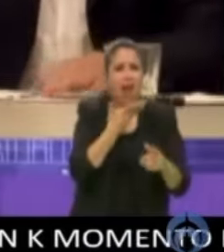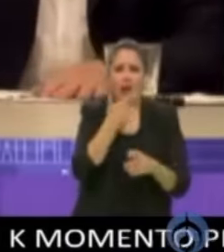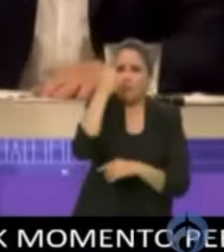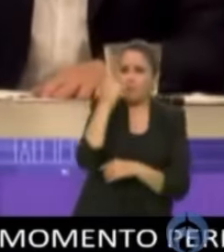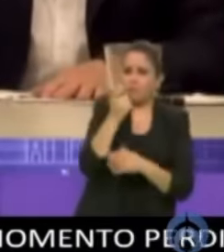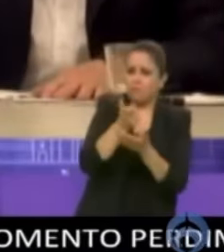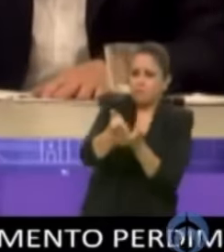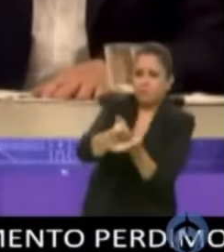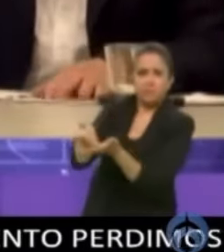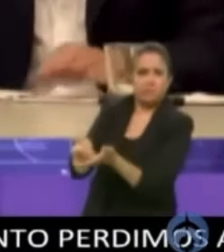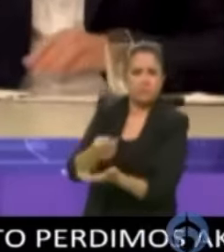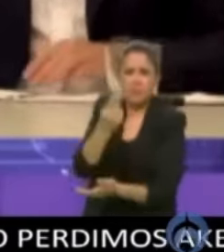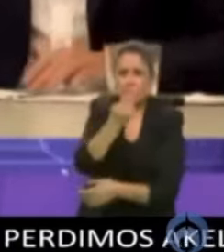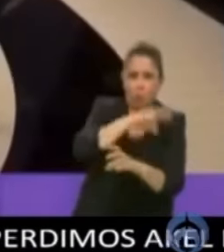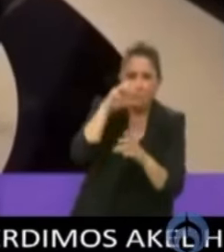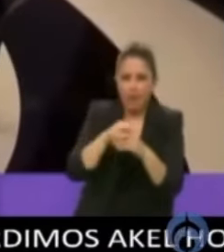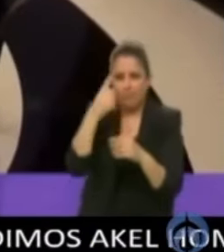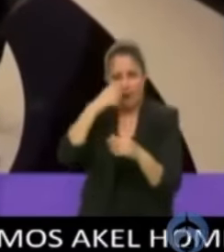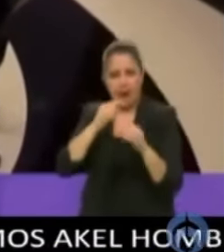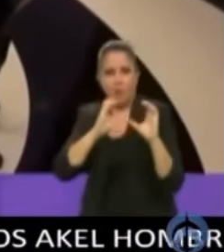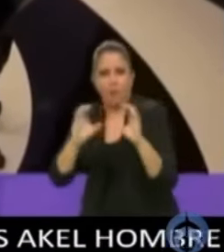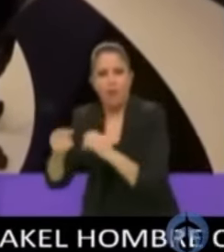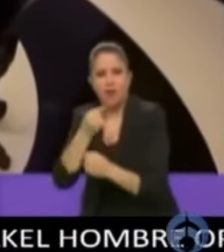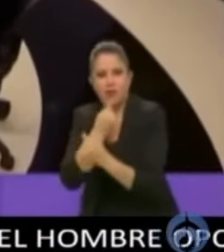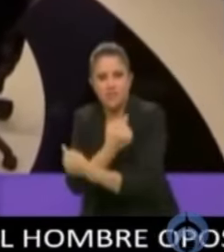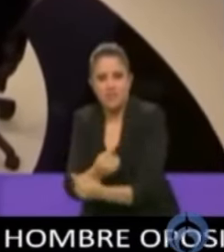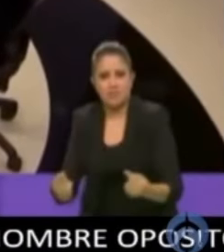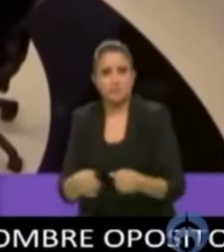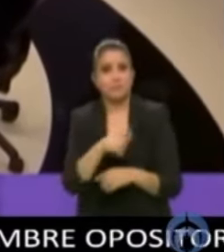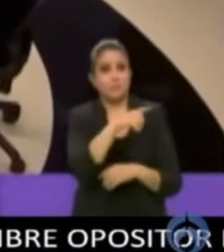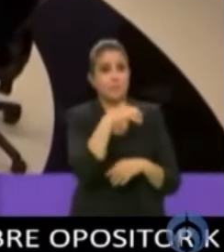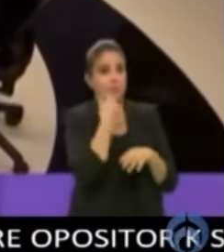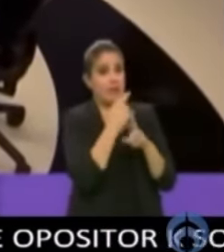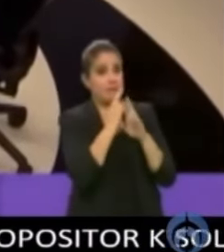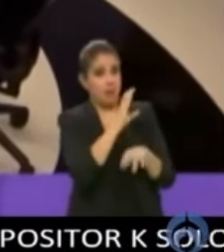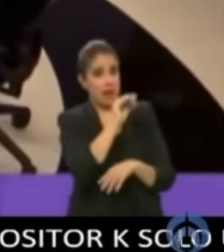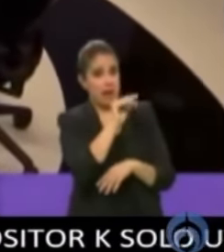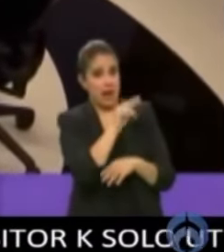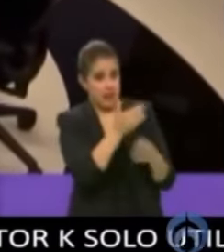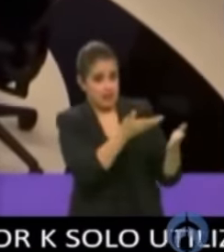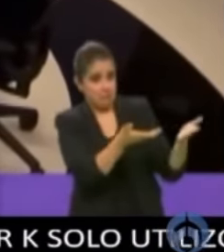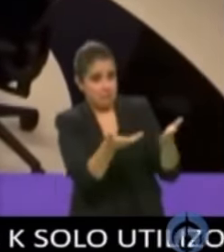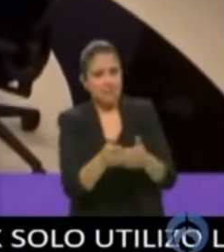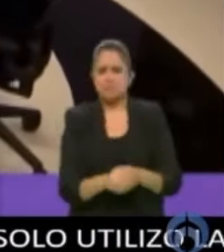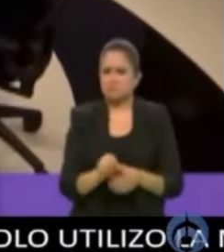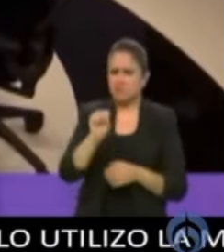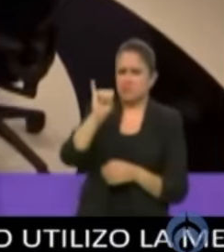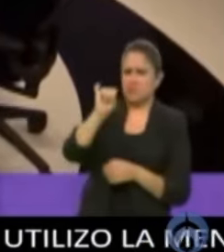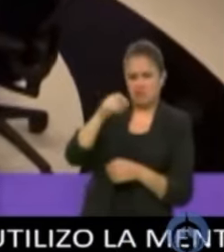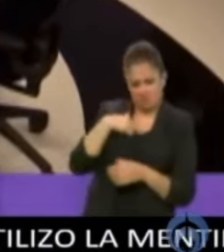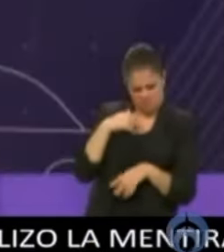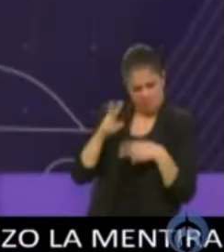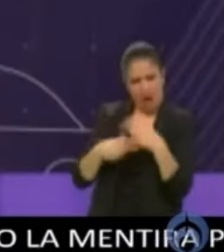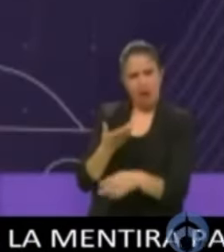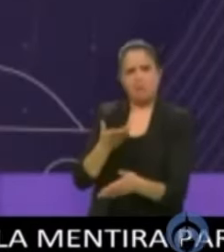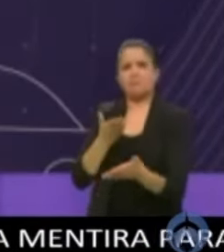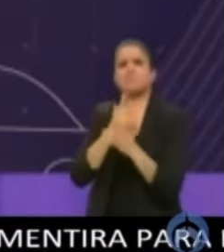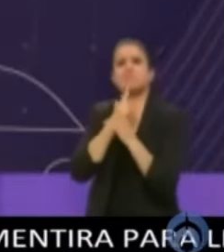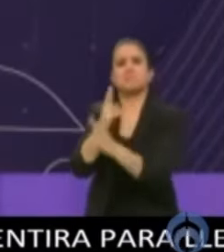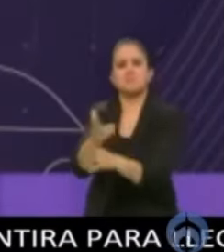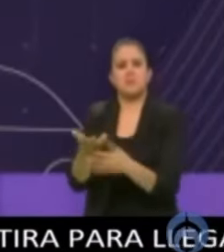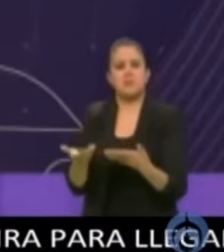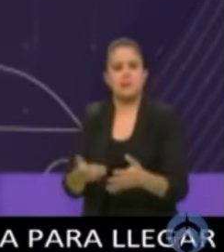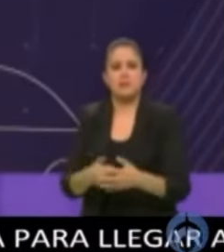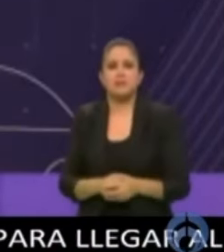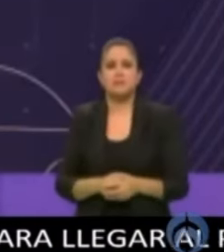el dinero. Y bueno, pues como los moderadores ya no pueden contrarreplicar y decirle, pues a ver, explíqueme bien cómo, pues